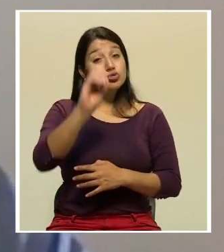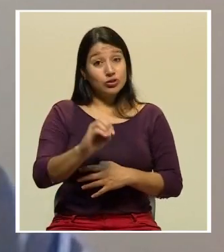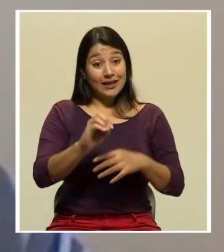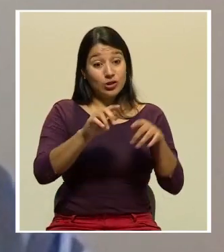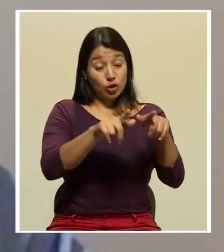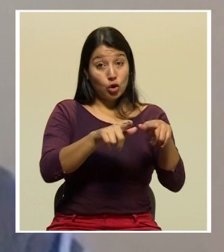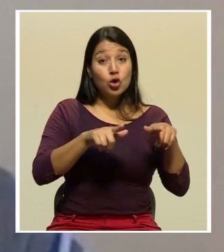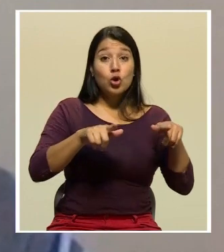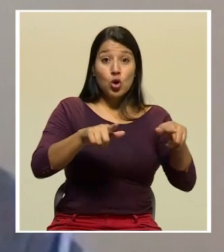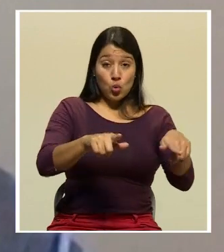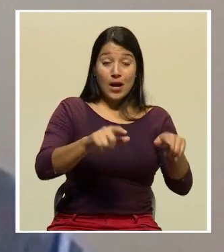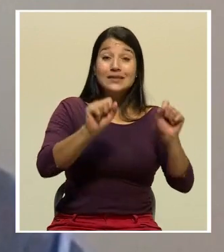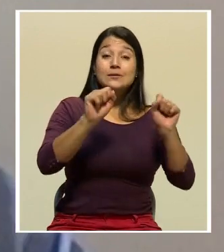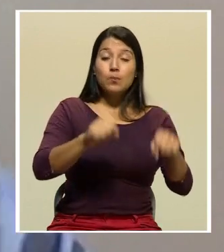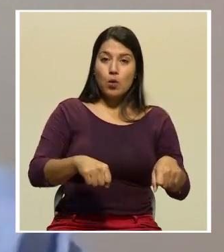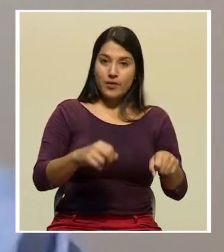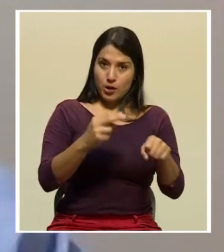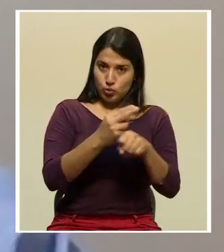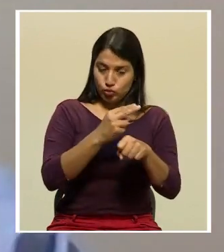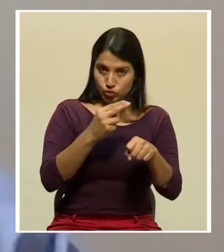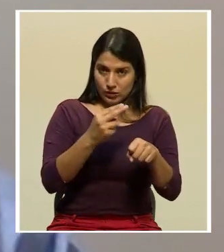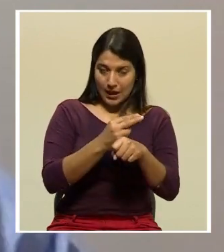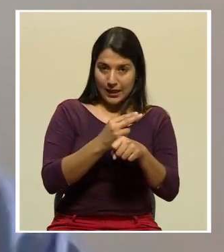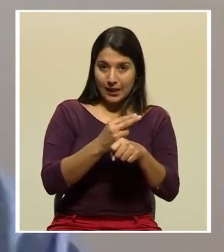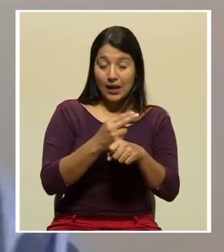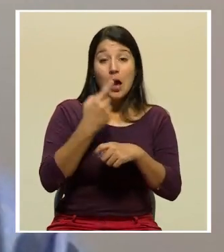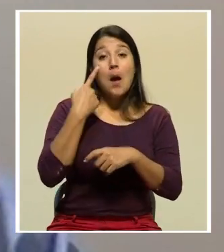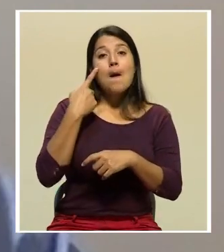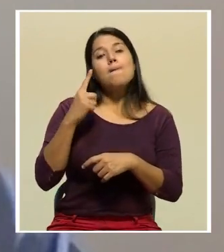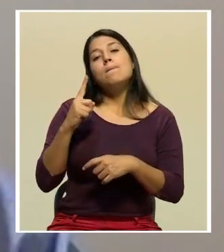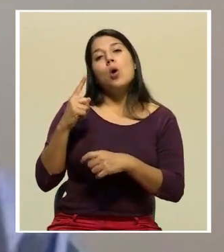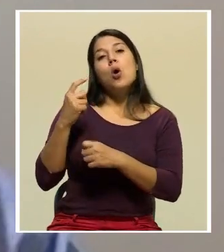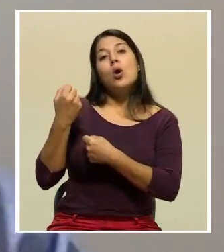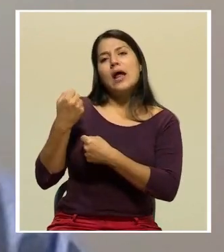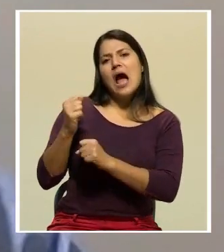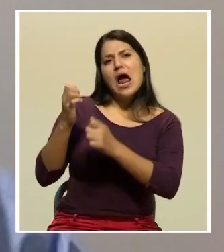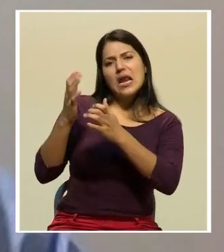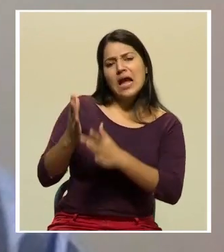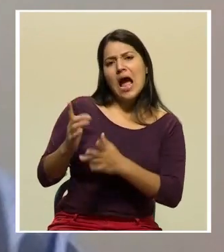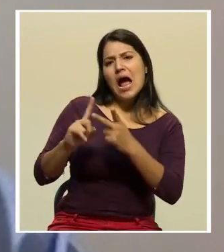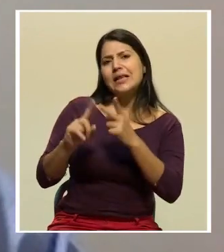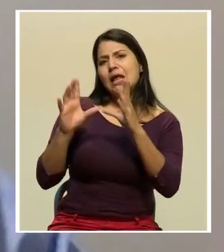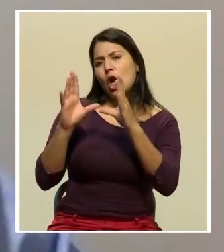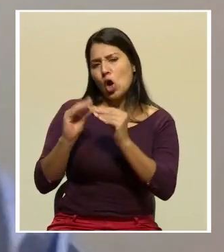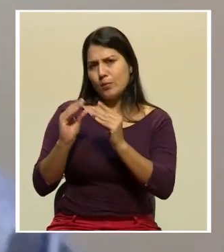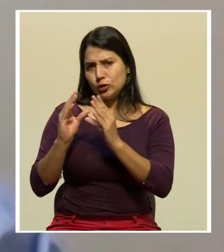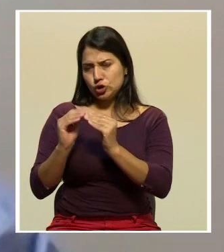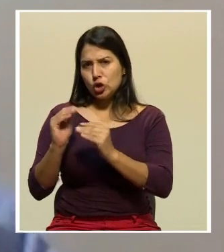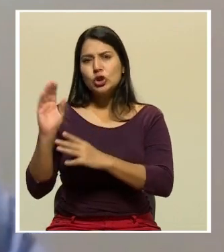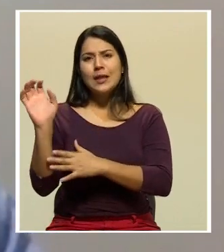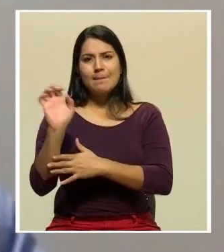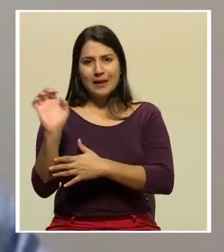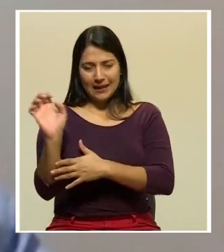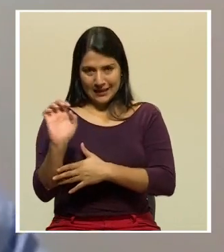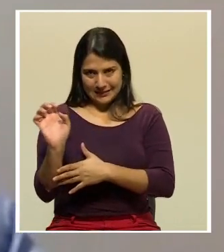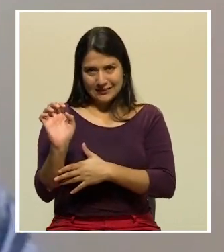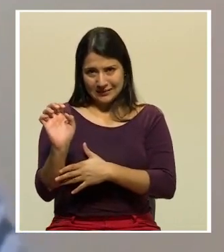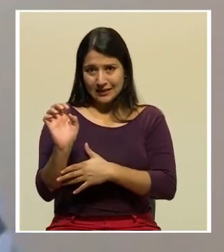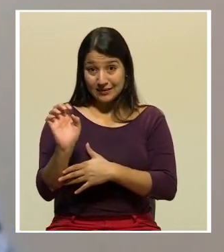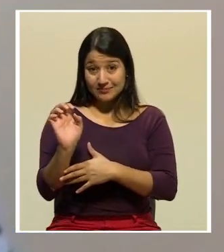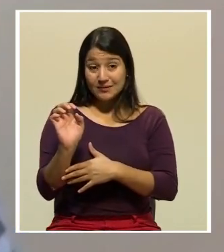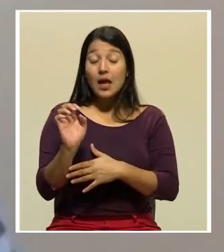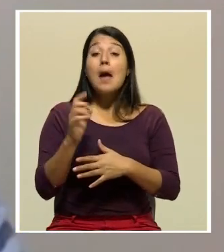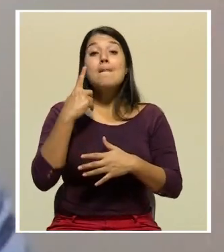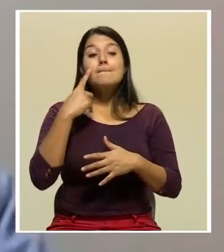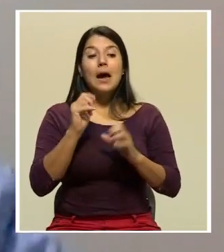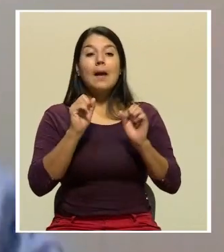puede ser utilizado en su momento por los alcaldes, la comisión de emergencias, el gobierno en sí, para poder enterrar en esos